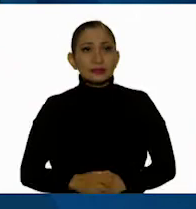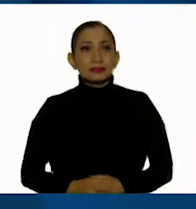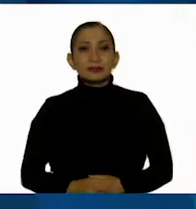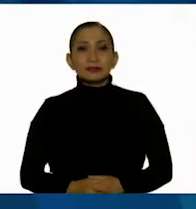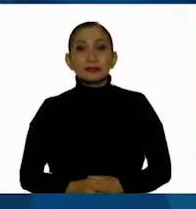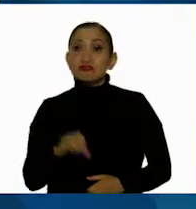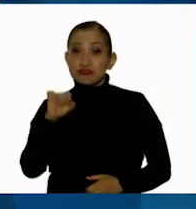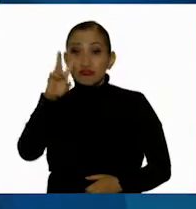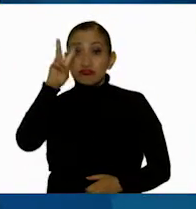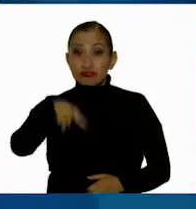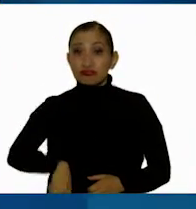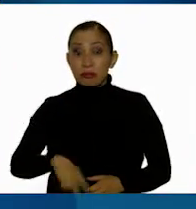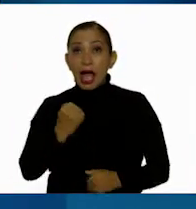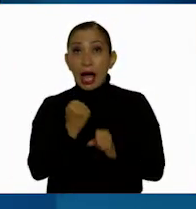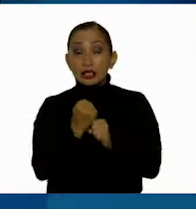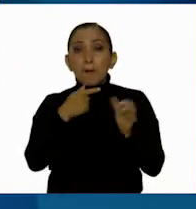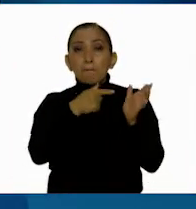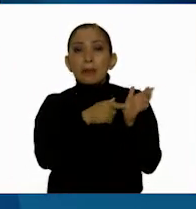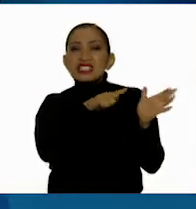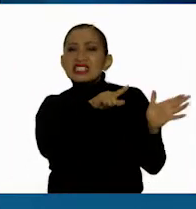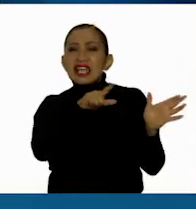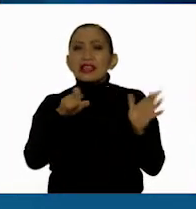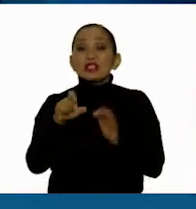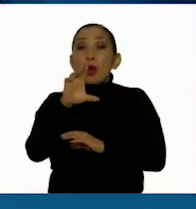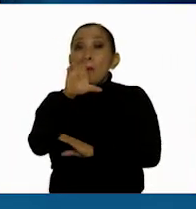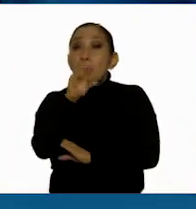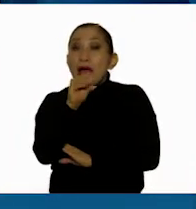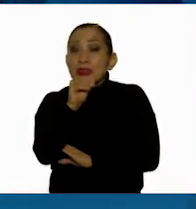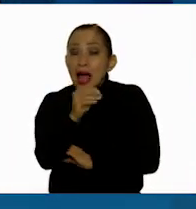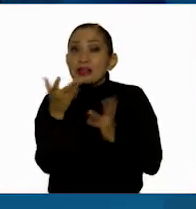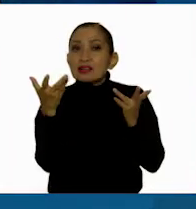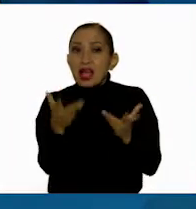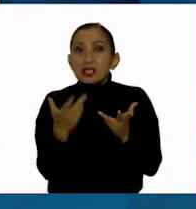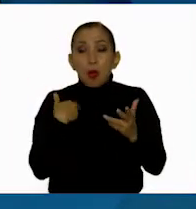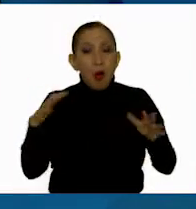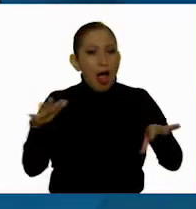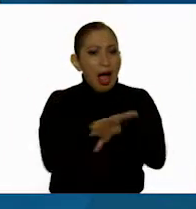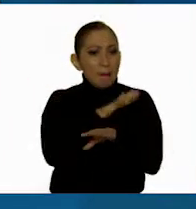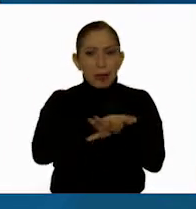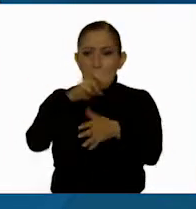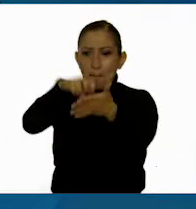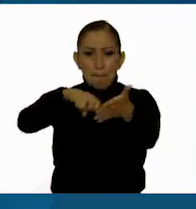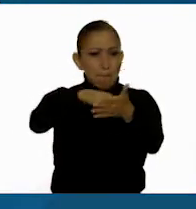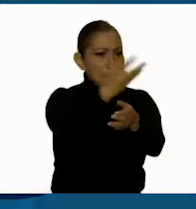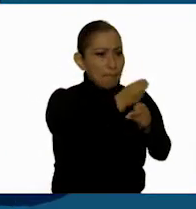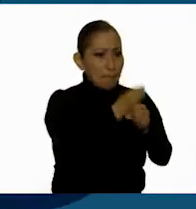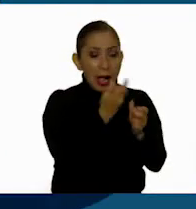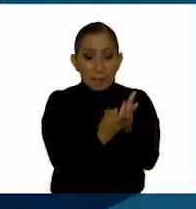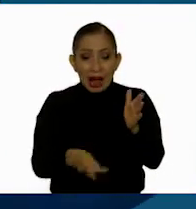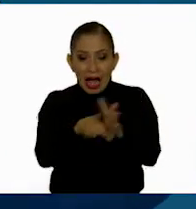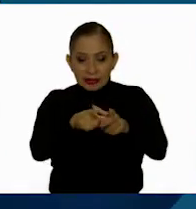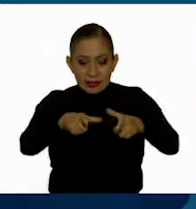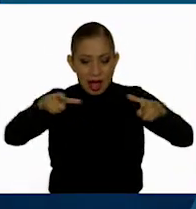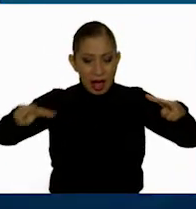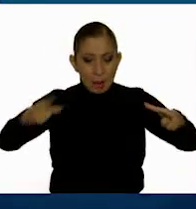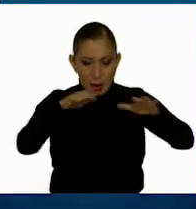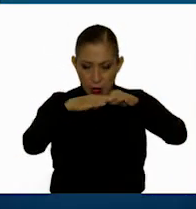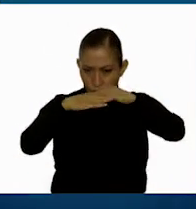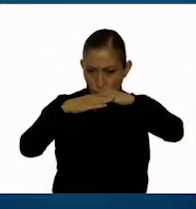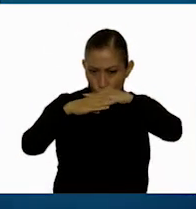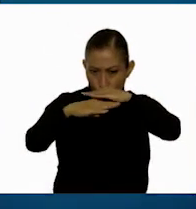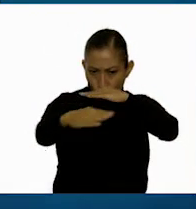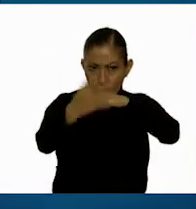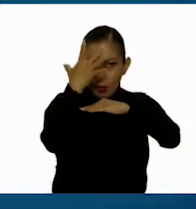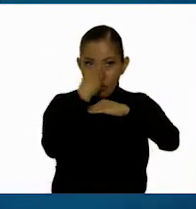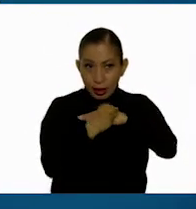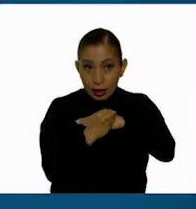En efecto, en el año 1790 se realiza una remodelación de la Plaza Mayor con el fin de emparejarla y hacer